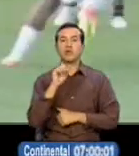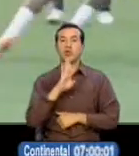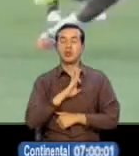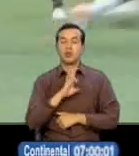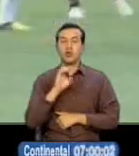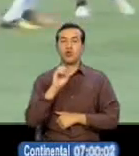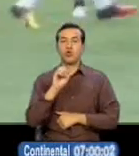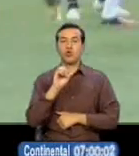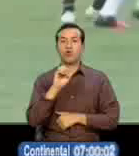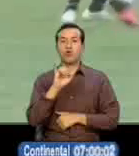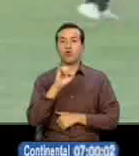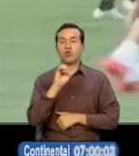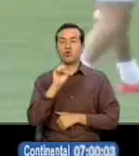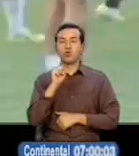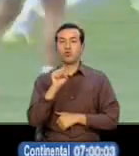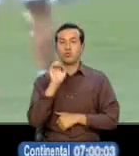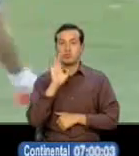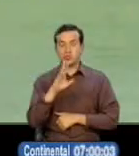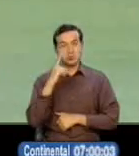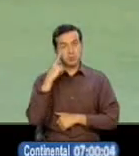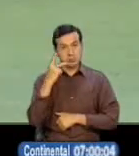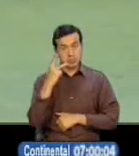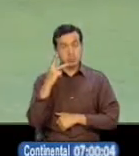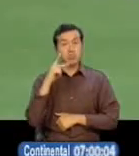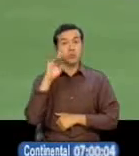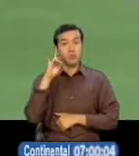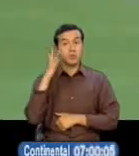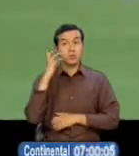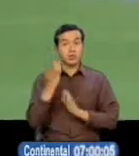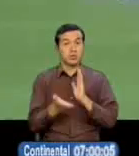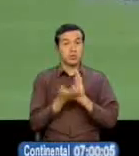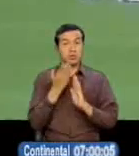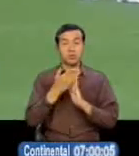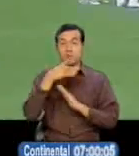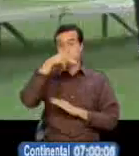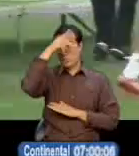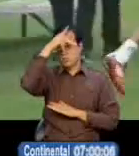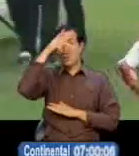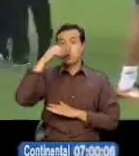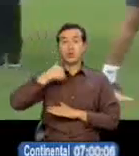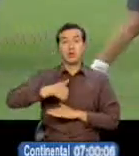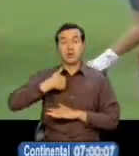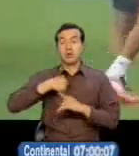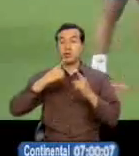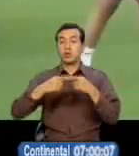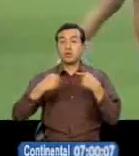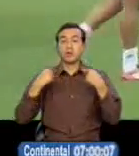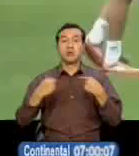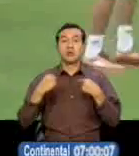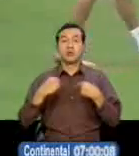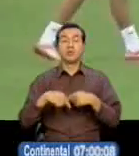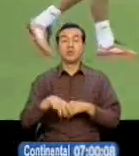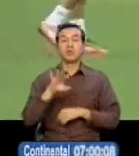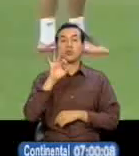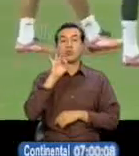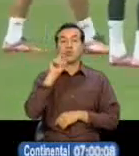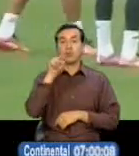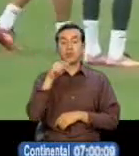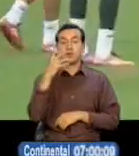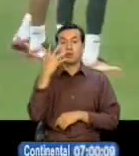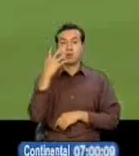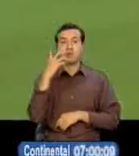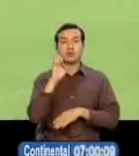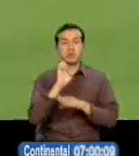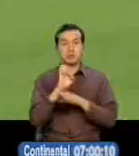entrenador, los bolivianos van por la recuperación. Perú y Argentina se verán las caras desde las 21:15 de